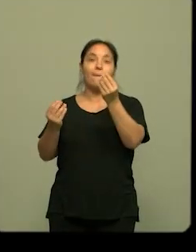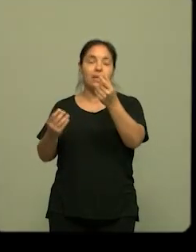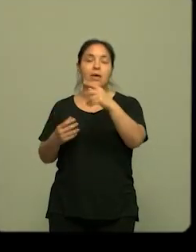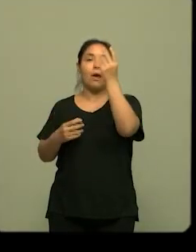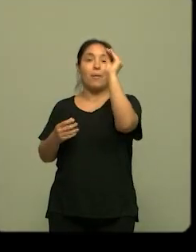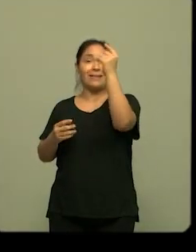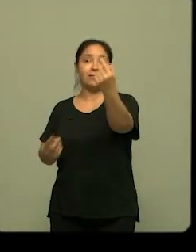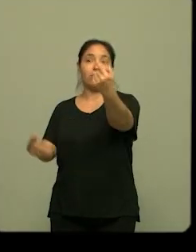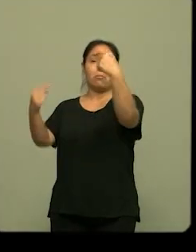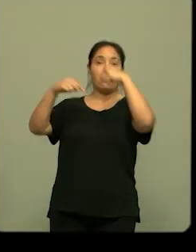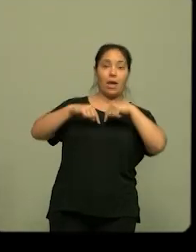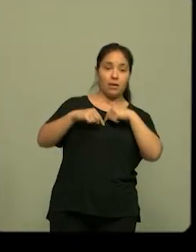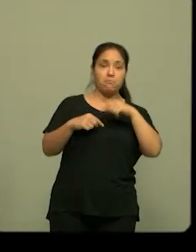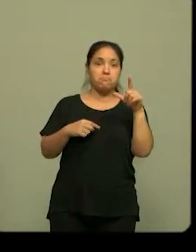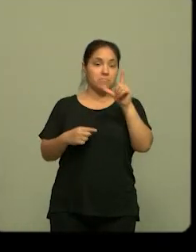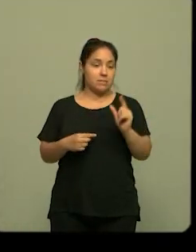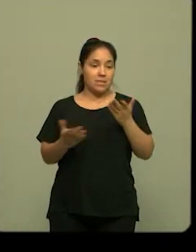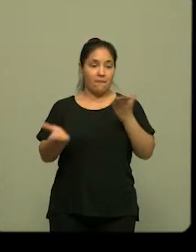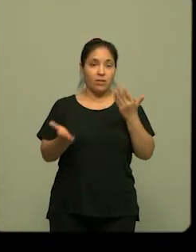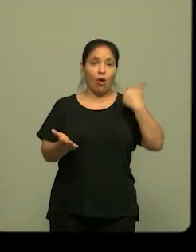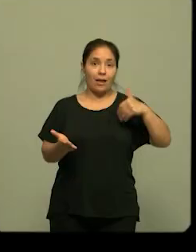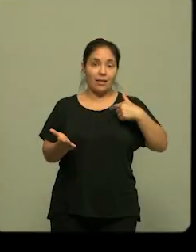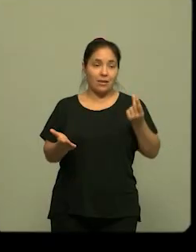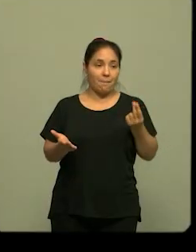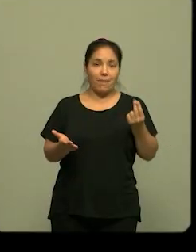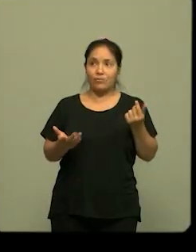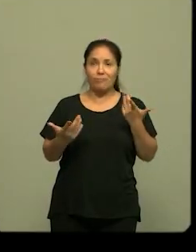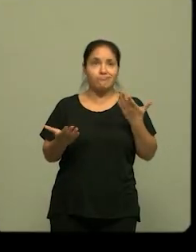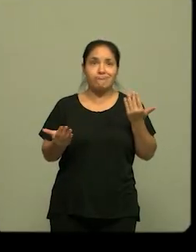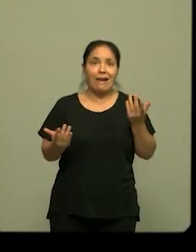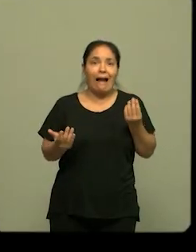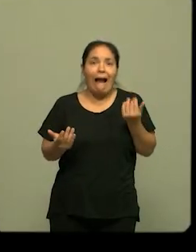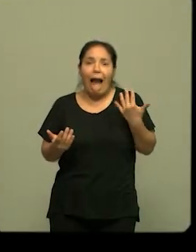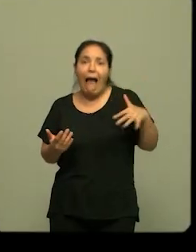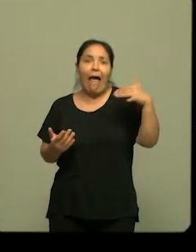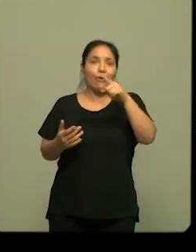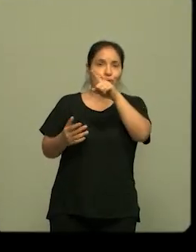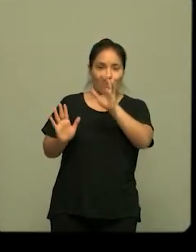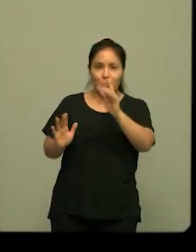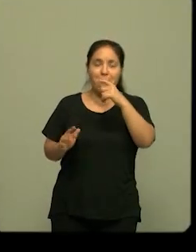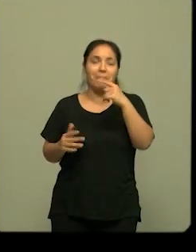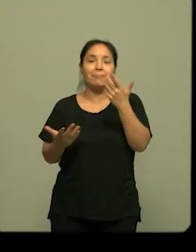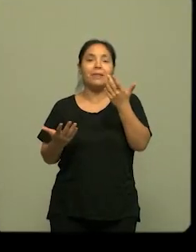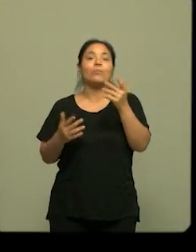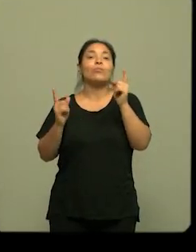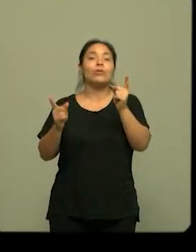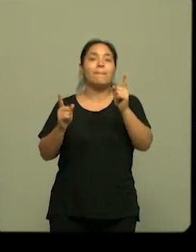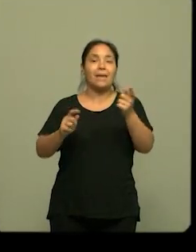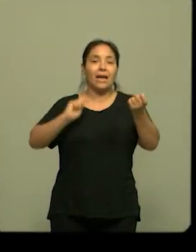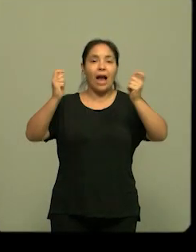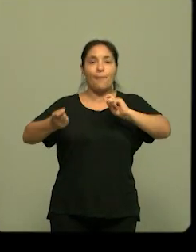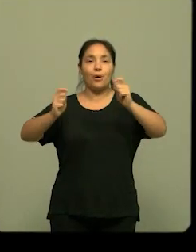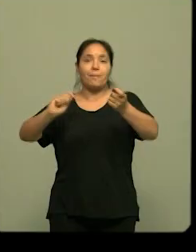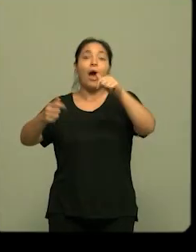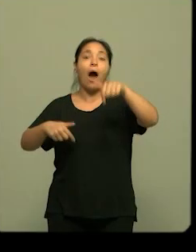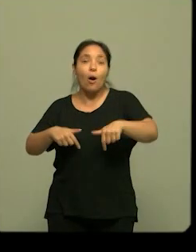de de Argentina, ¿no? Argentina. Y el turismo va cambiando. Por ejemplo, nosotros estamos recibiendo mucho afluente también por parte de Uruguay,